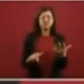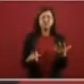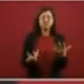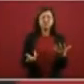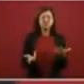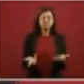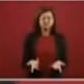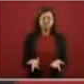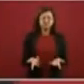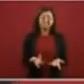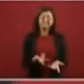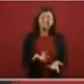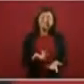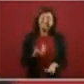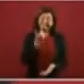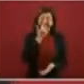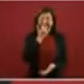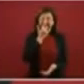con todo respeto,